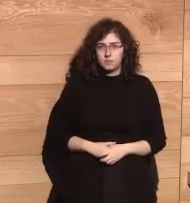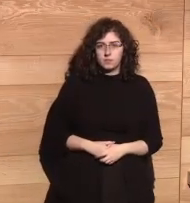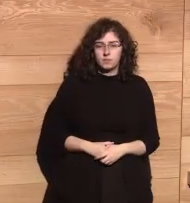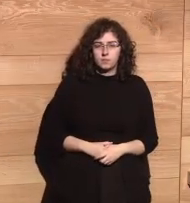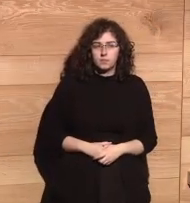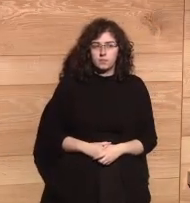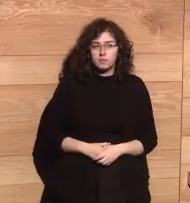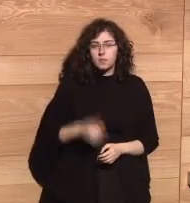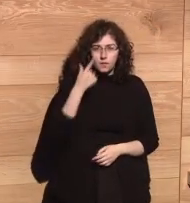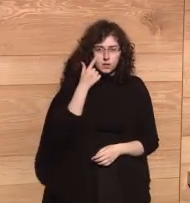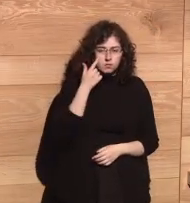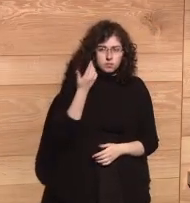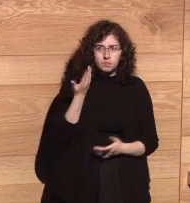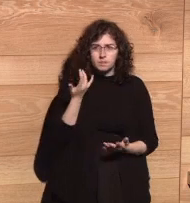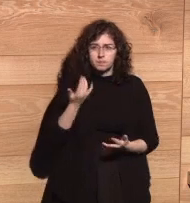A ver.